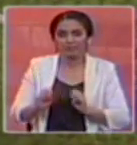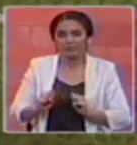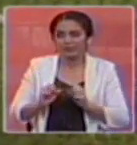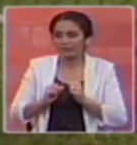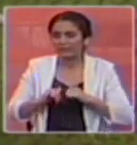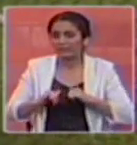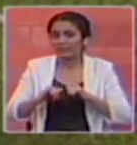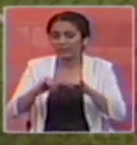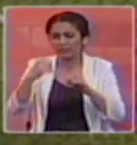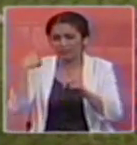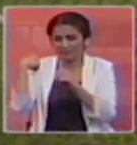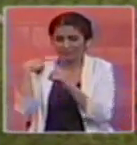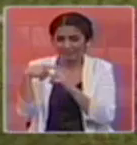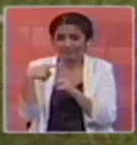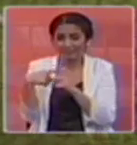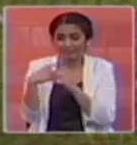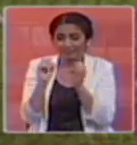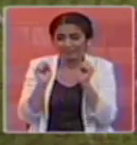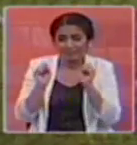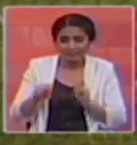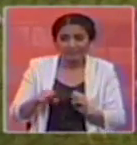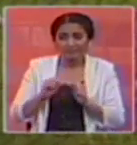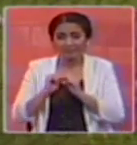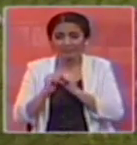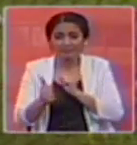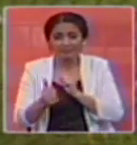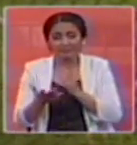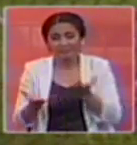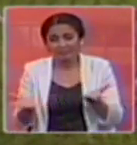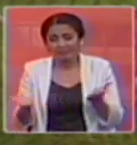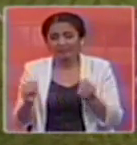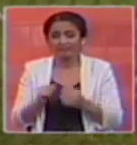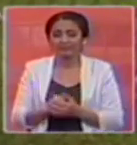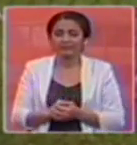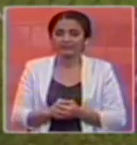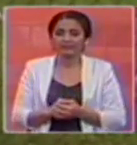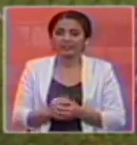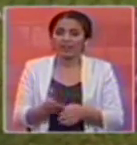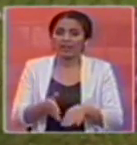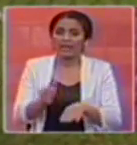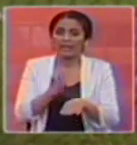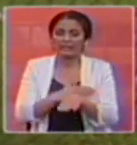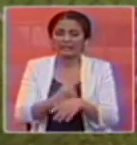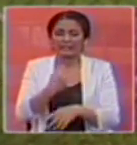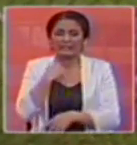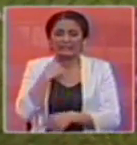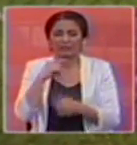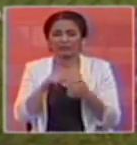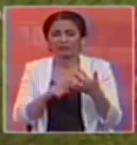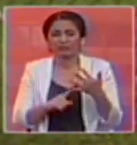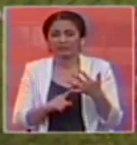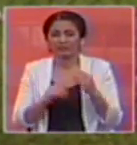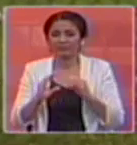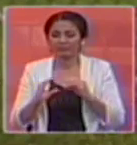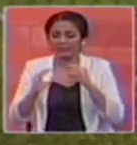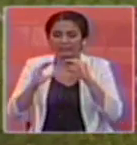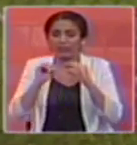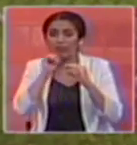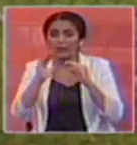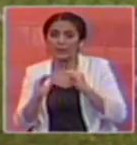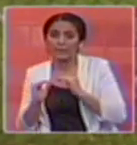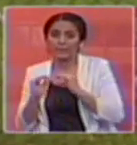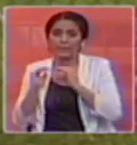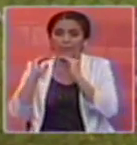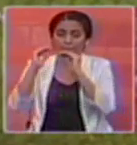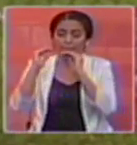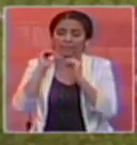el ánimo bien arriba y pensar que por ahí todavía no hemos conseguido nada, la categoría todavía está en juego y que hay que